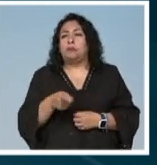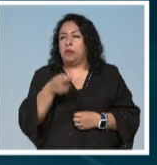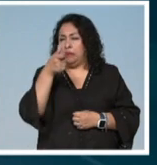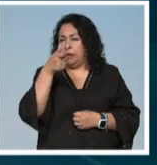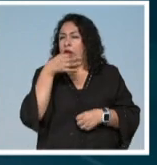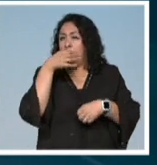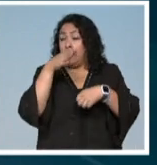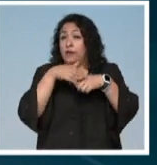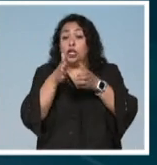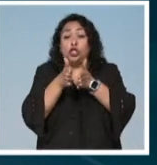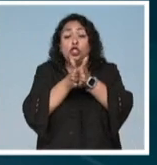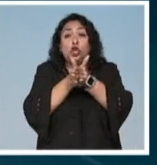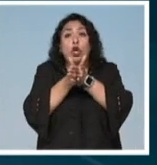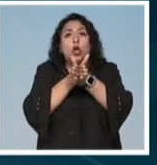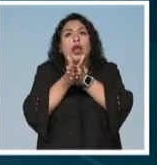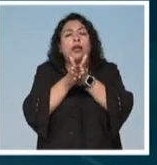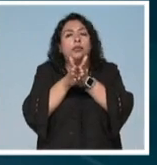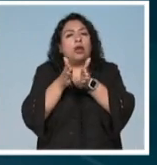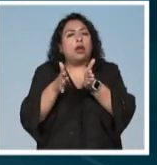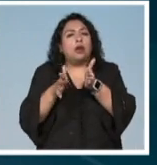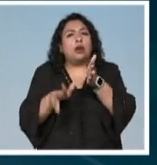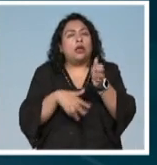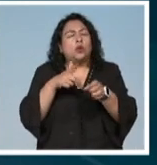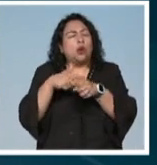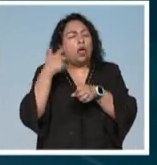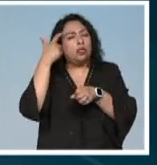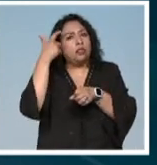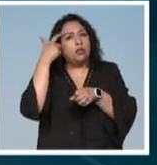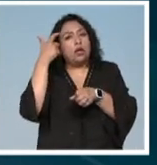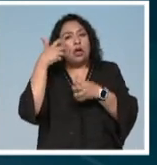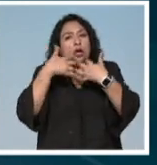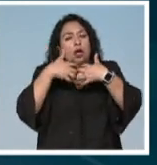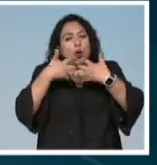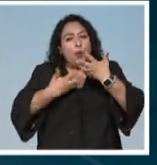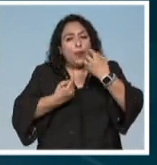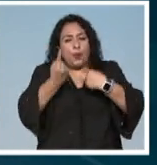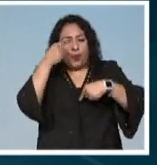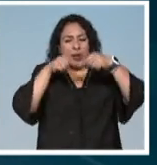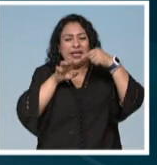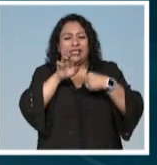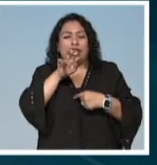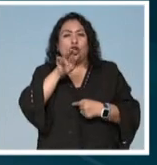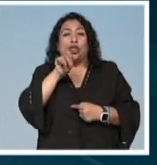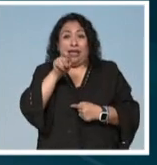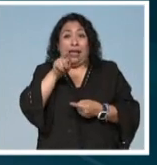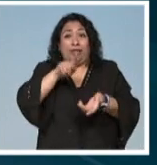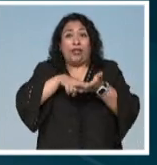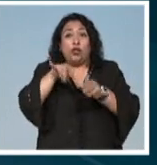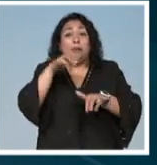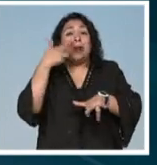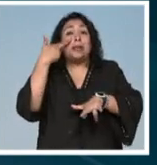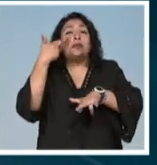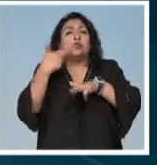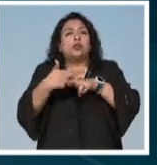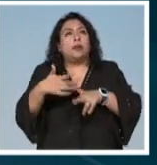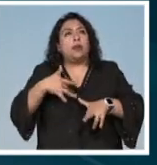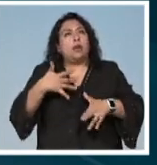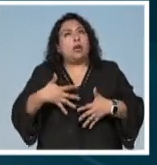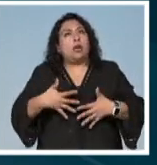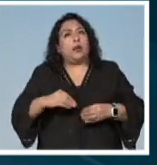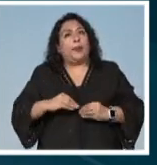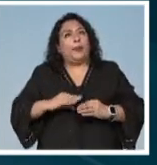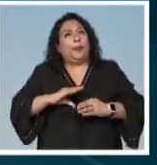deben saber es que el chocolate es un activador natural de la serotonina en el cerebro humano. Se trata de la sustancia química responsable de elevar el estado